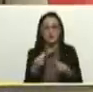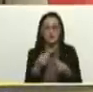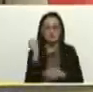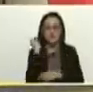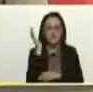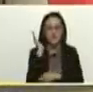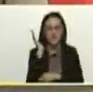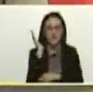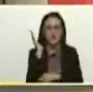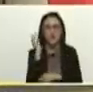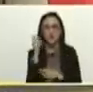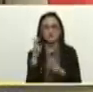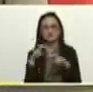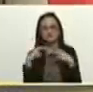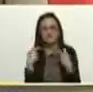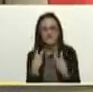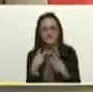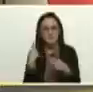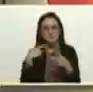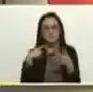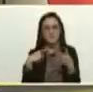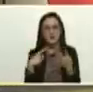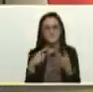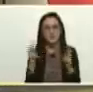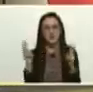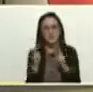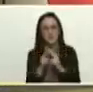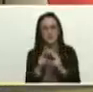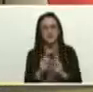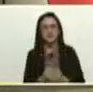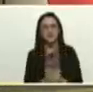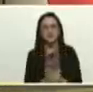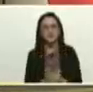foros, seminarios, eventos, encuentros,